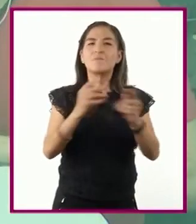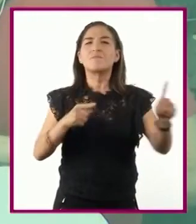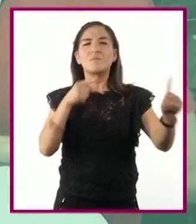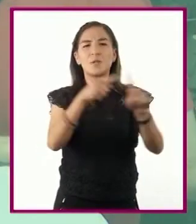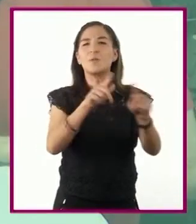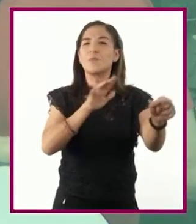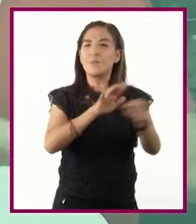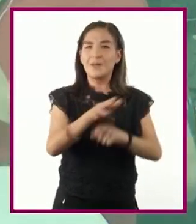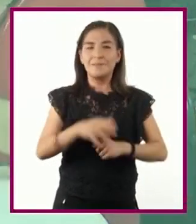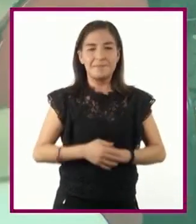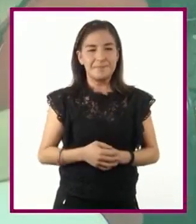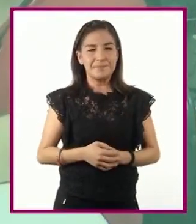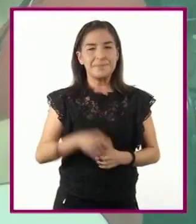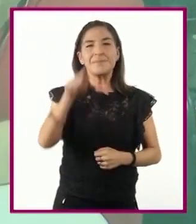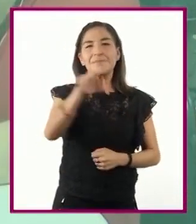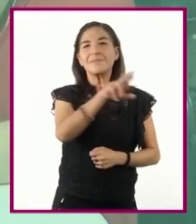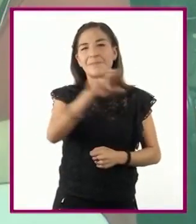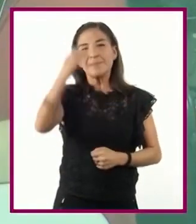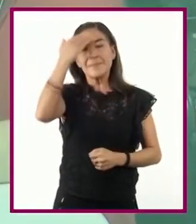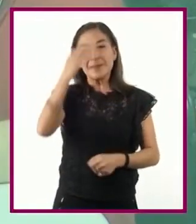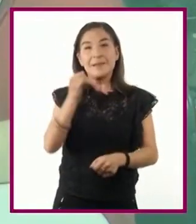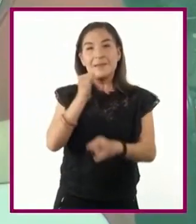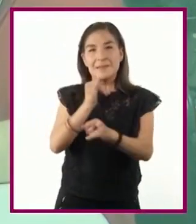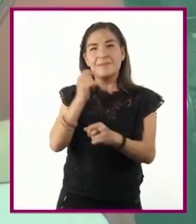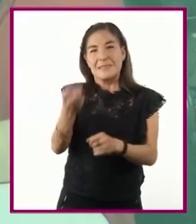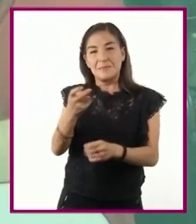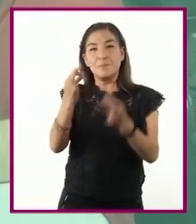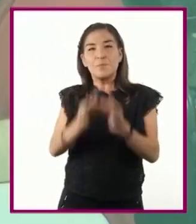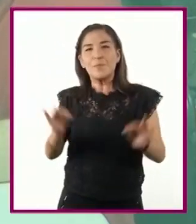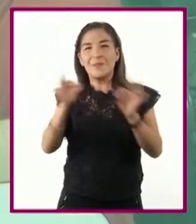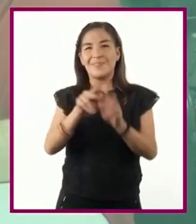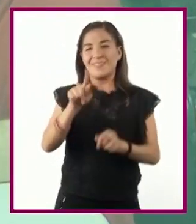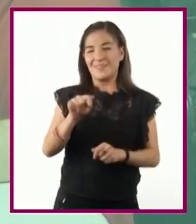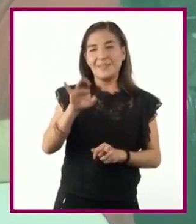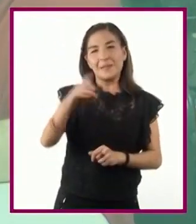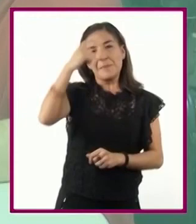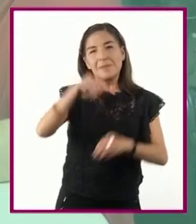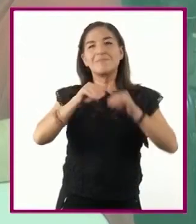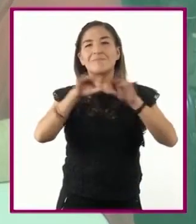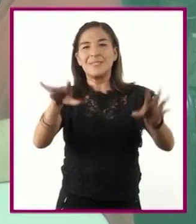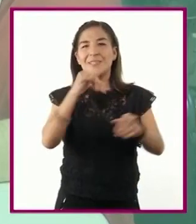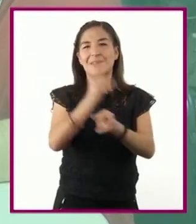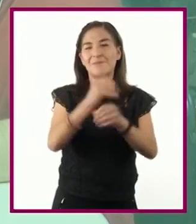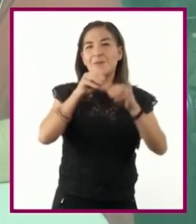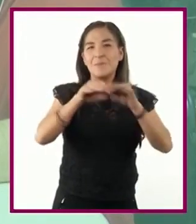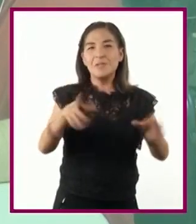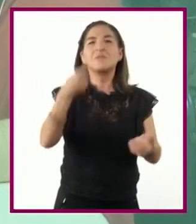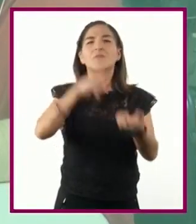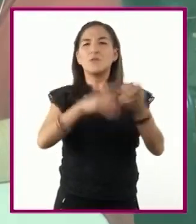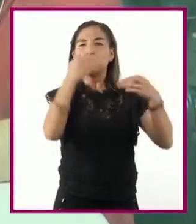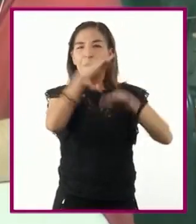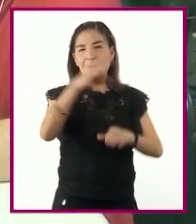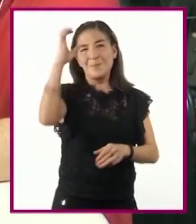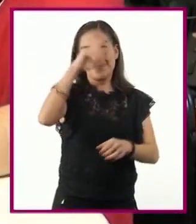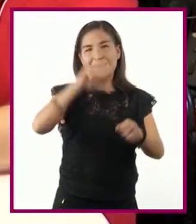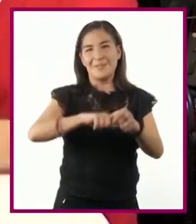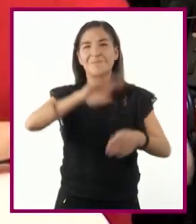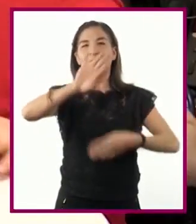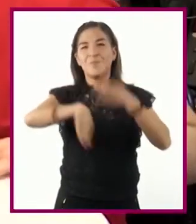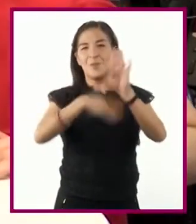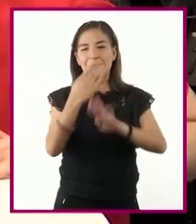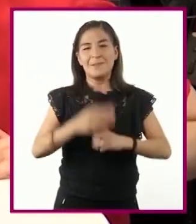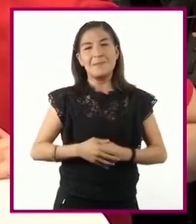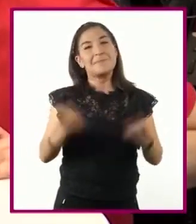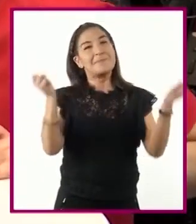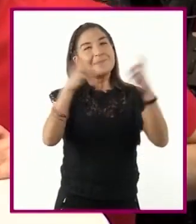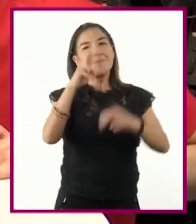propósito, reconocer la importancia de las TIC para recabar y difundir información sobre culturas del mundo.